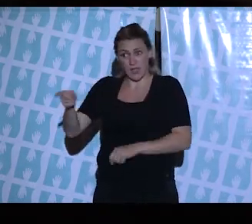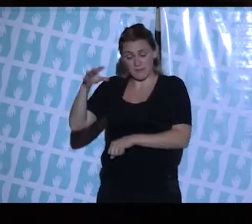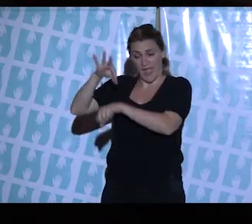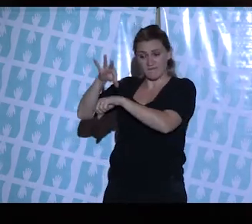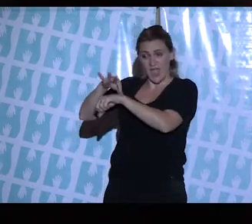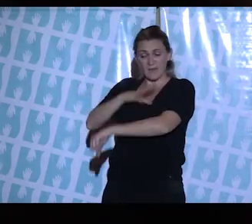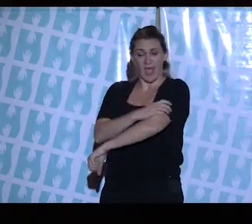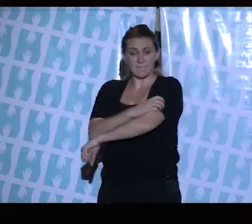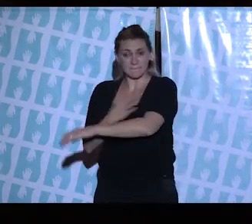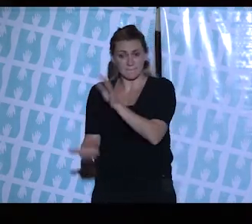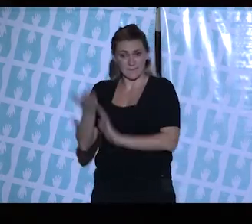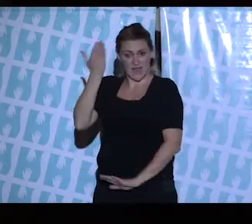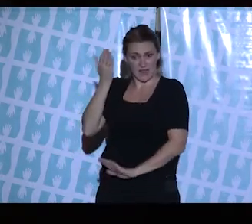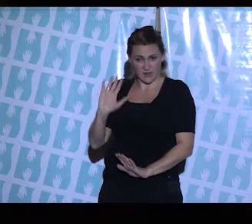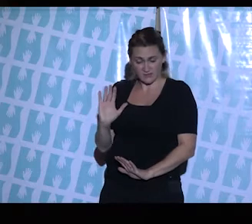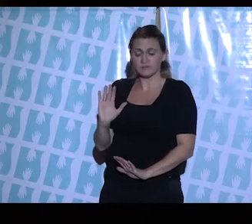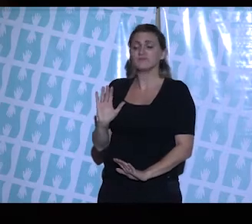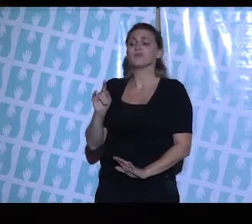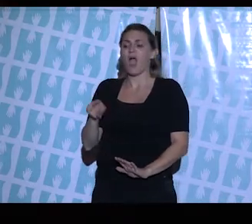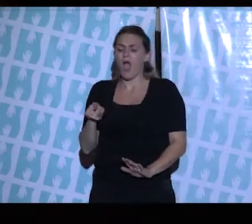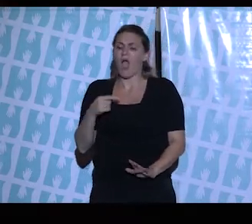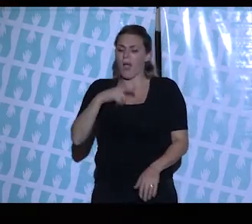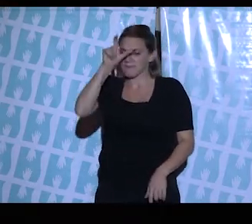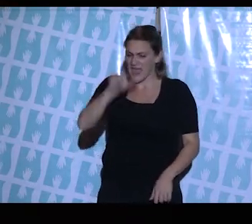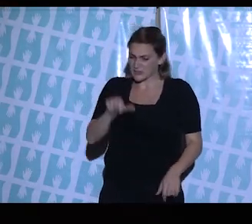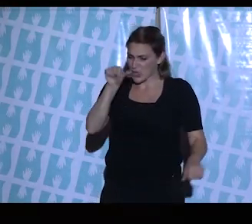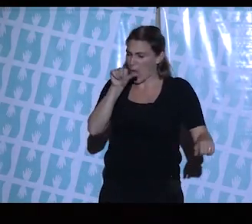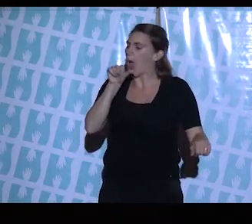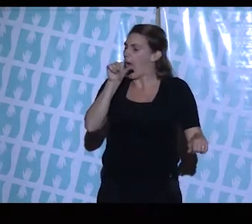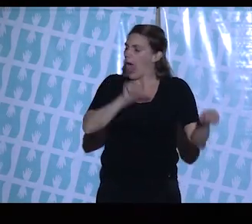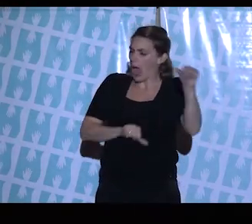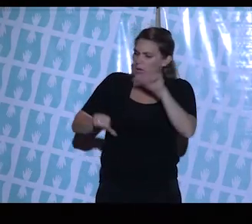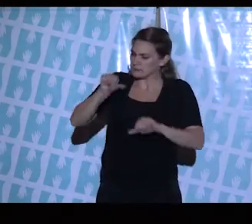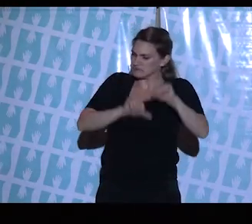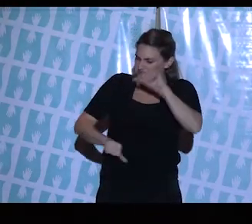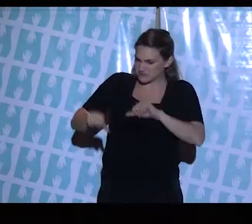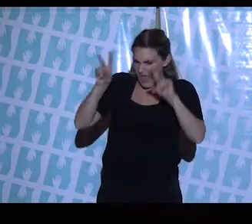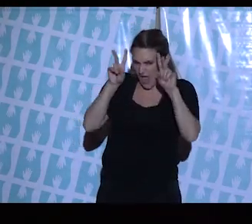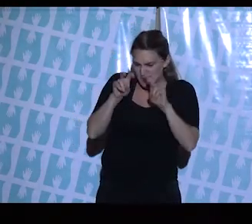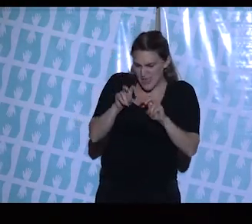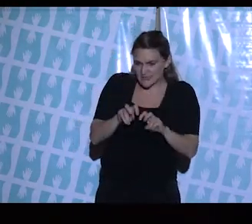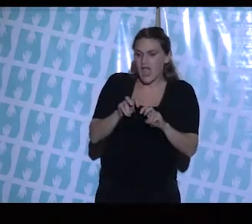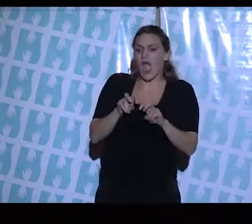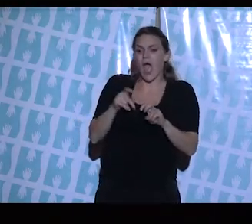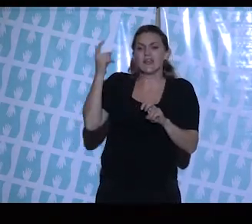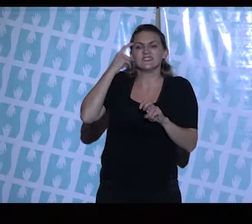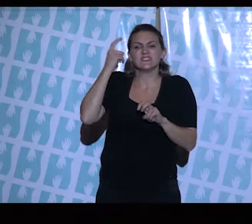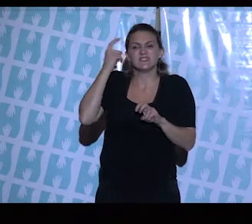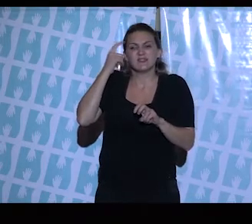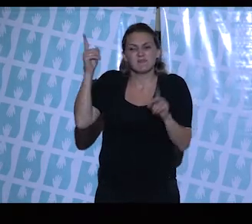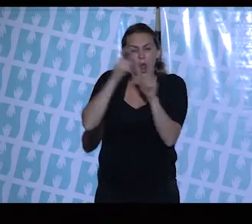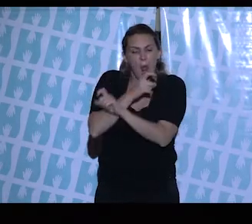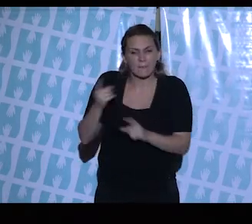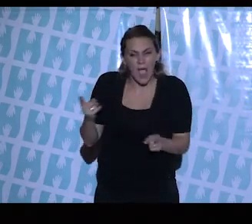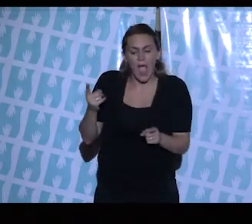Pero aquellos que estudiaban la reserpina como droga psiquiátrica veían que cuando le administraban reserpina a